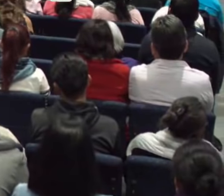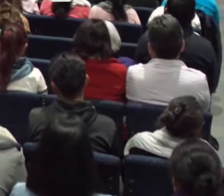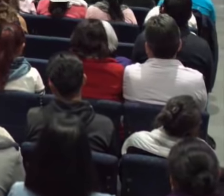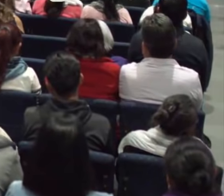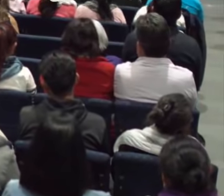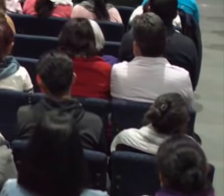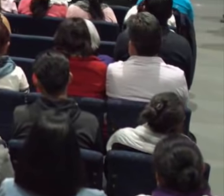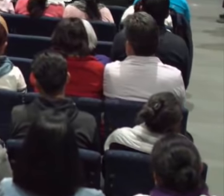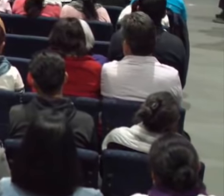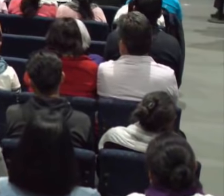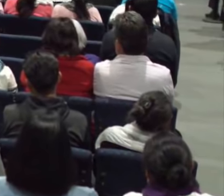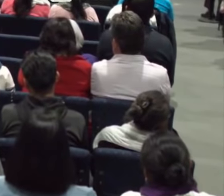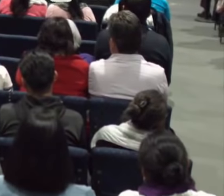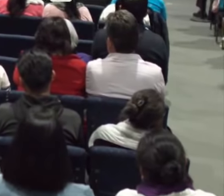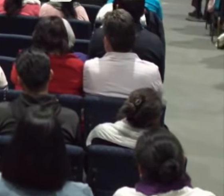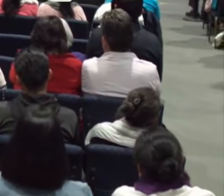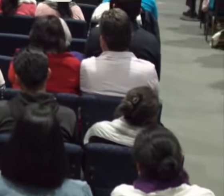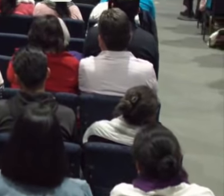minutos. No es mucho.